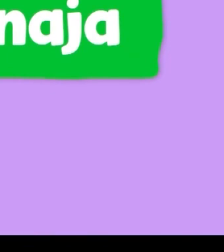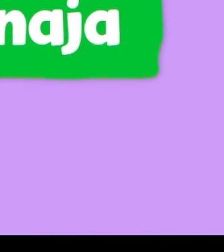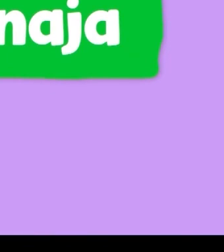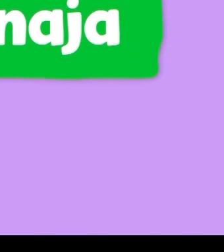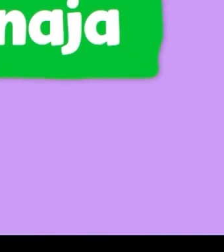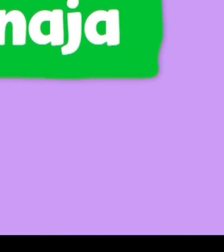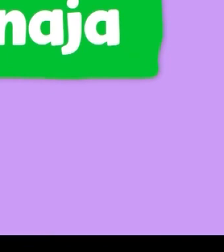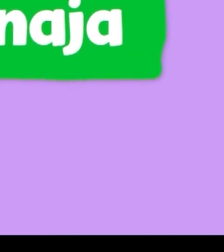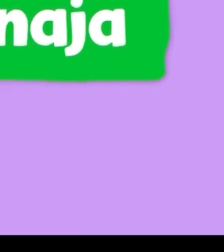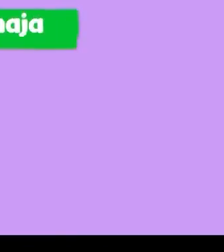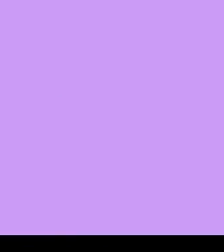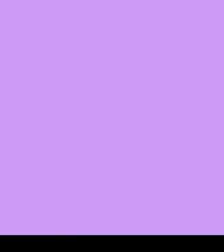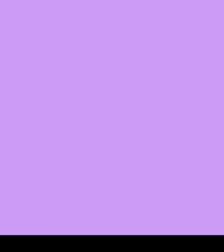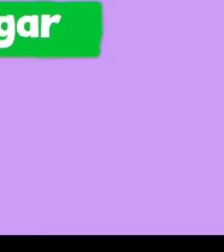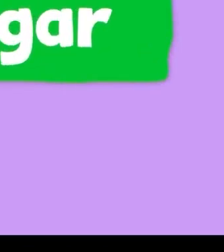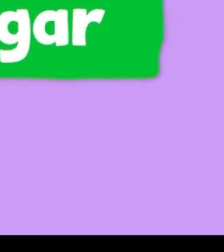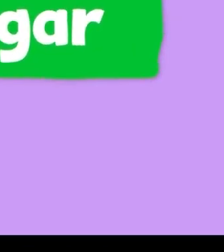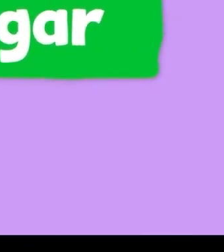sonaja,